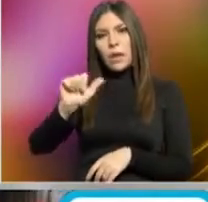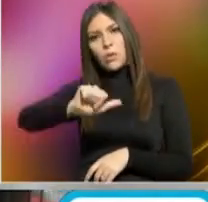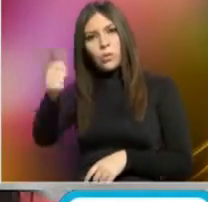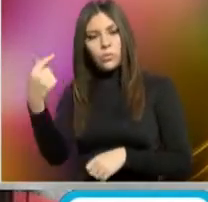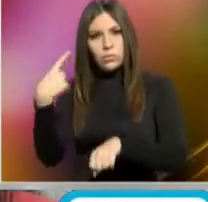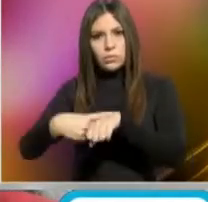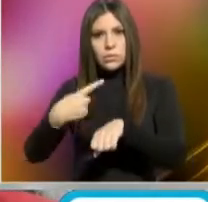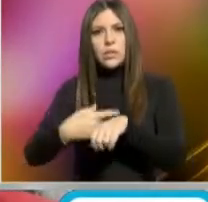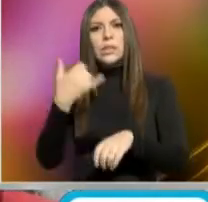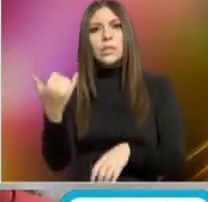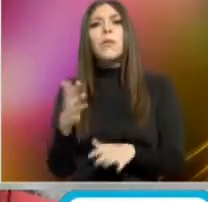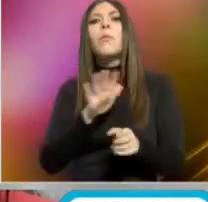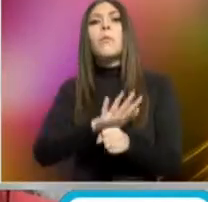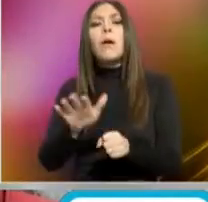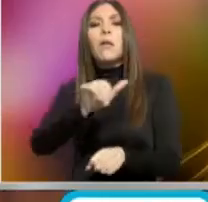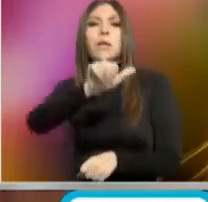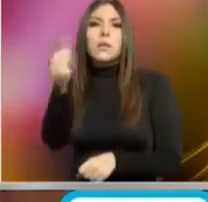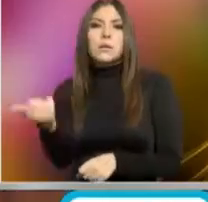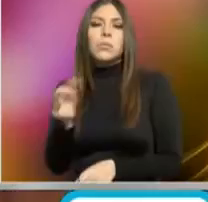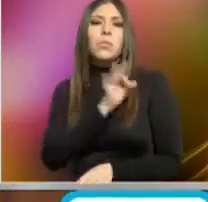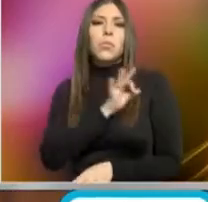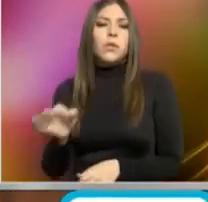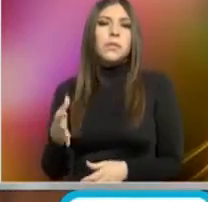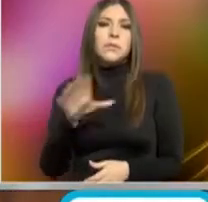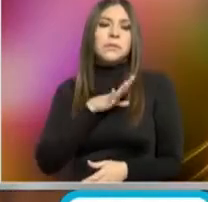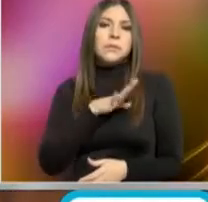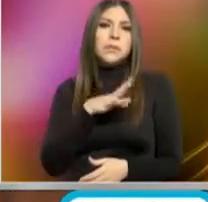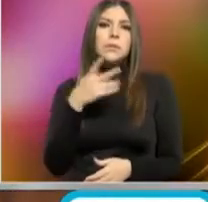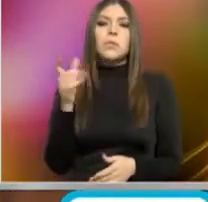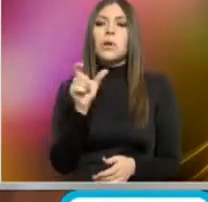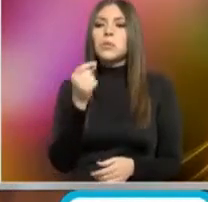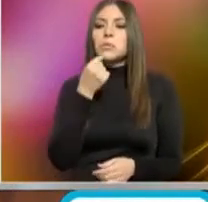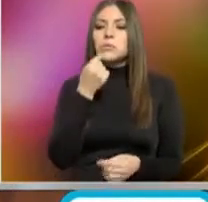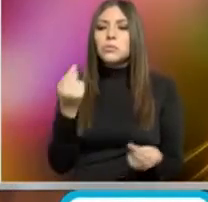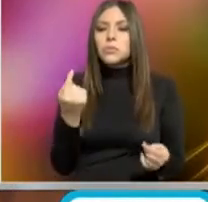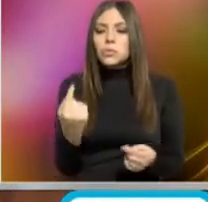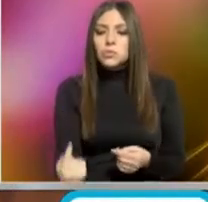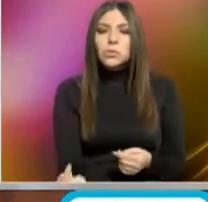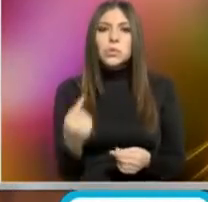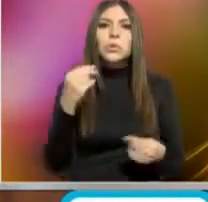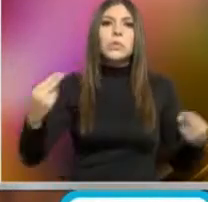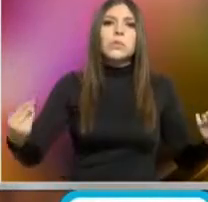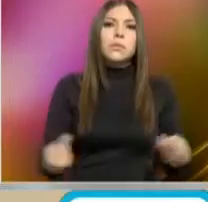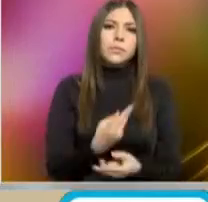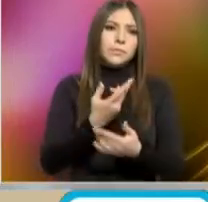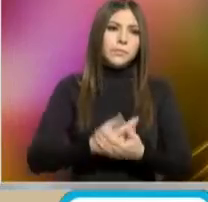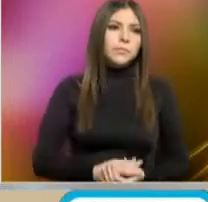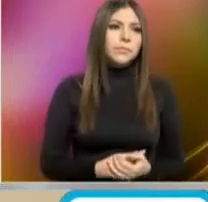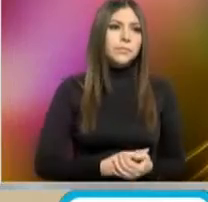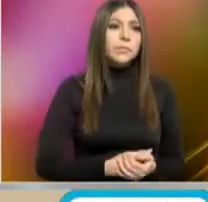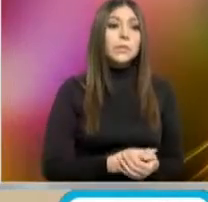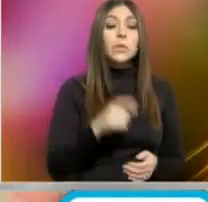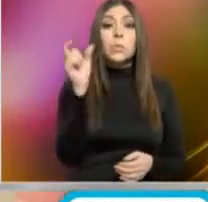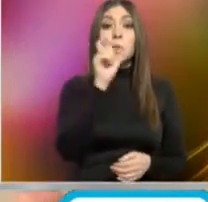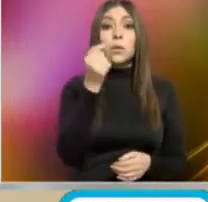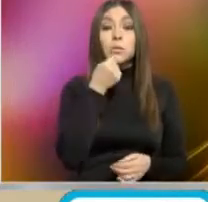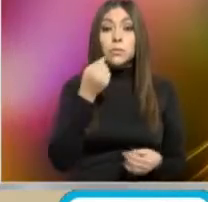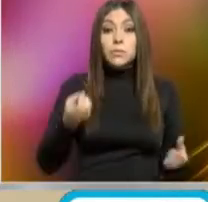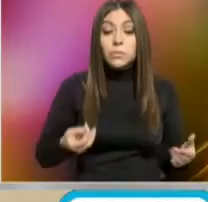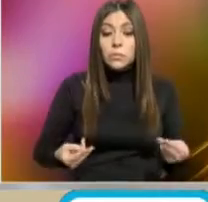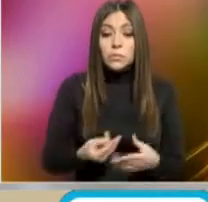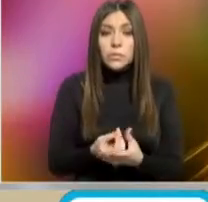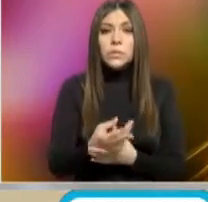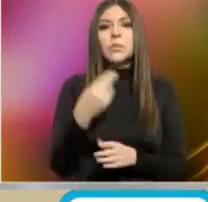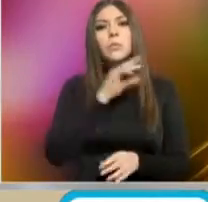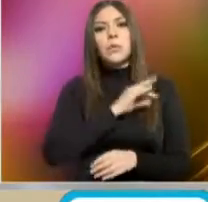de este, ¿qué otros se pueden presentar desde edad temprana? Desde temprana edad, bueno, desde nacimiento podemos darnos cuenta de problemas con la catarata congénita, Sí. que